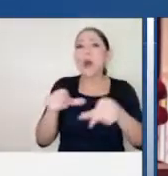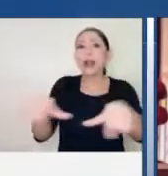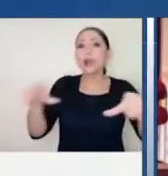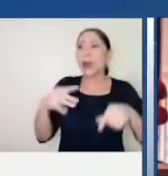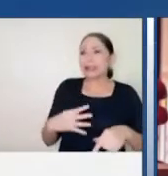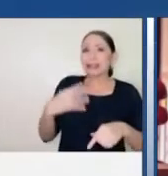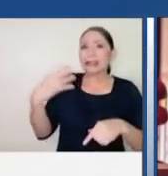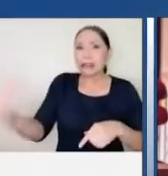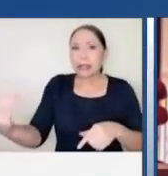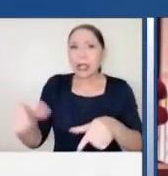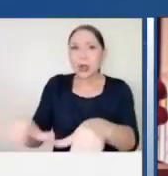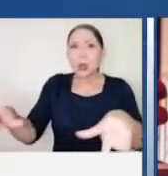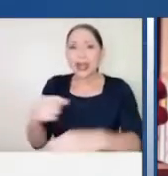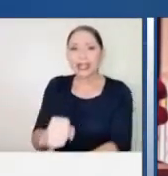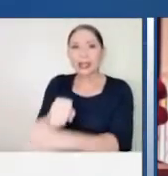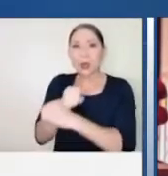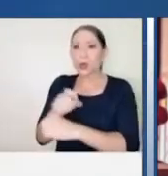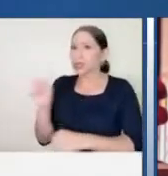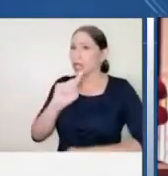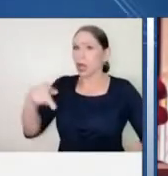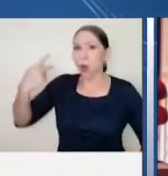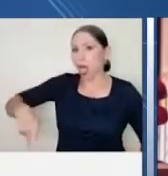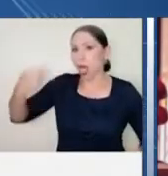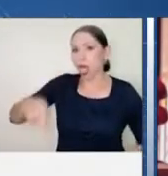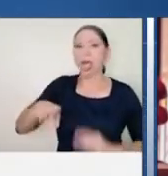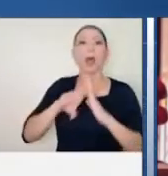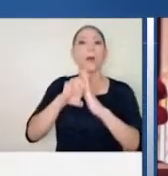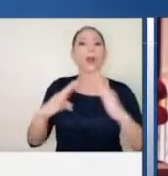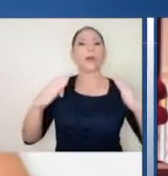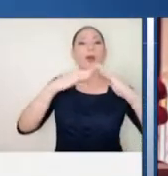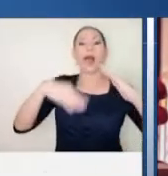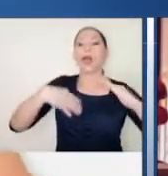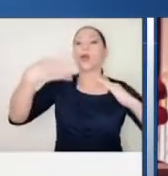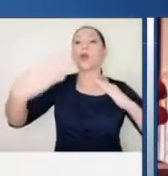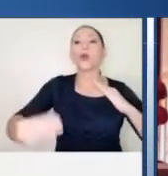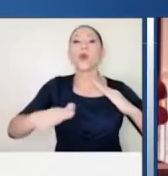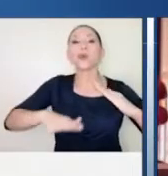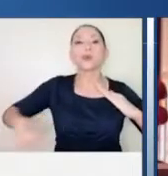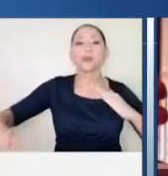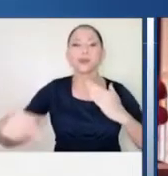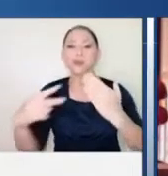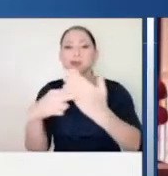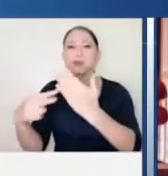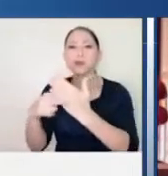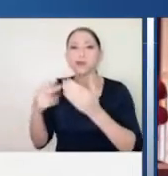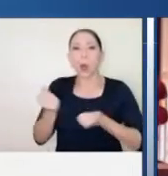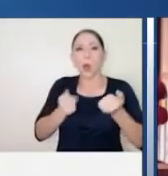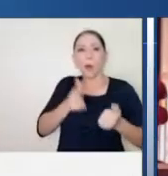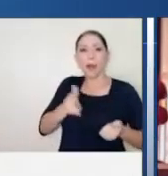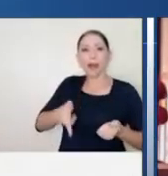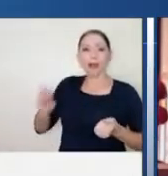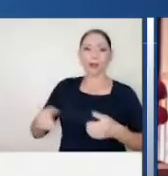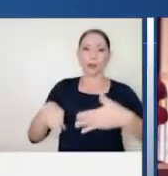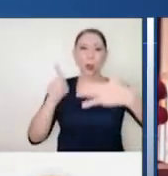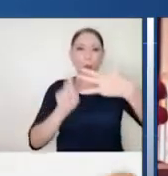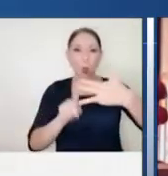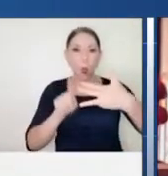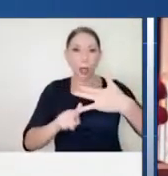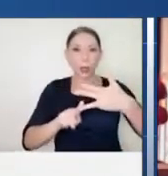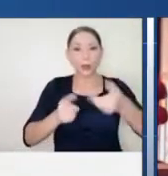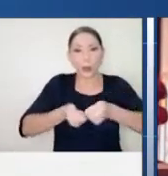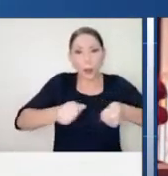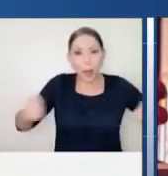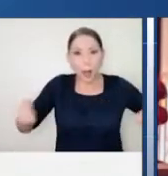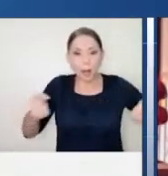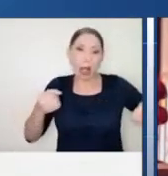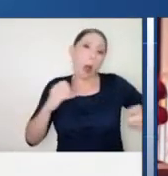el día. El primero lo hicimos a las 10 de la mañana en el 2019. El segundo lo hicimos en modalidad virtual porque estábamos en una situación